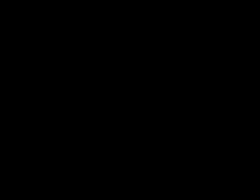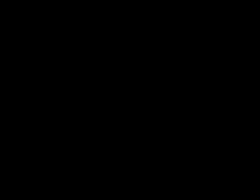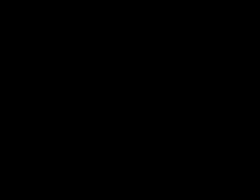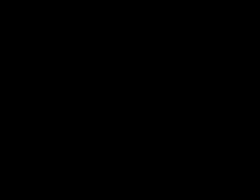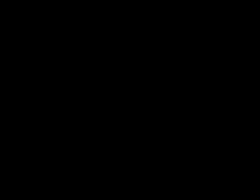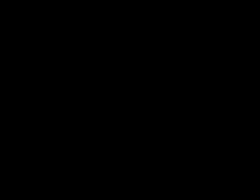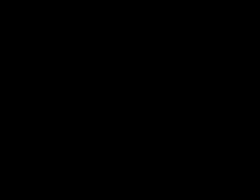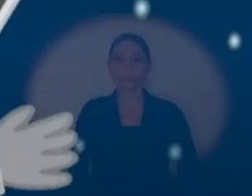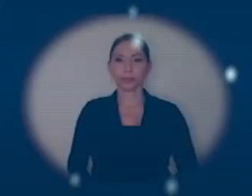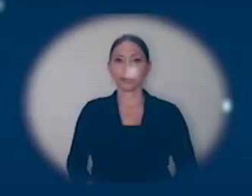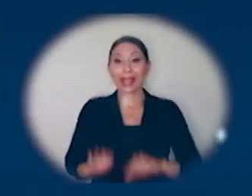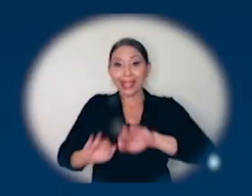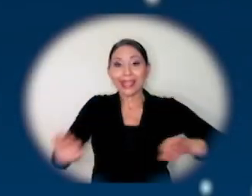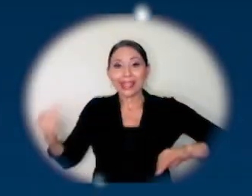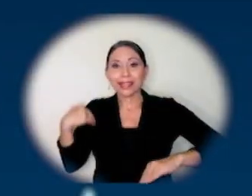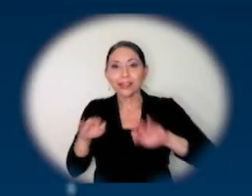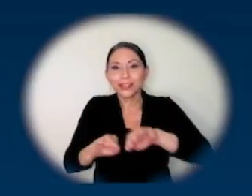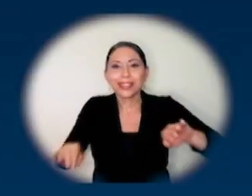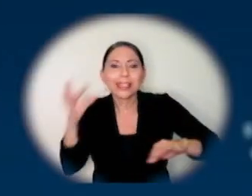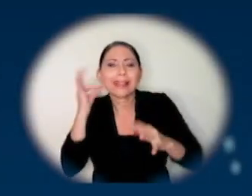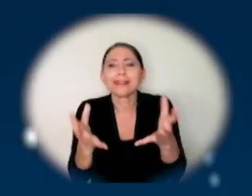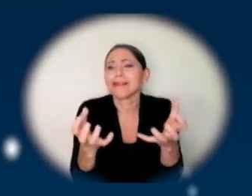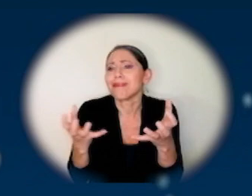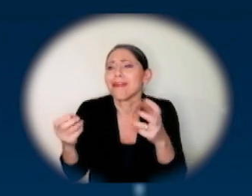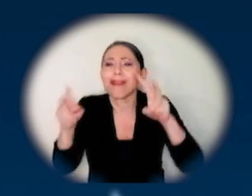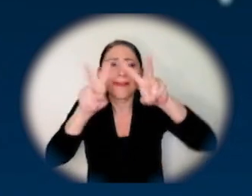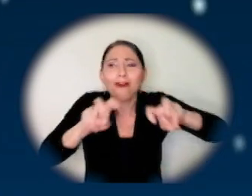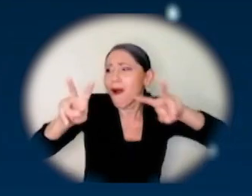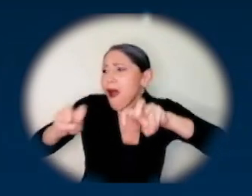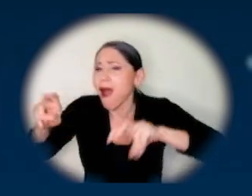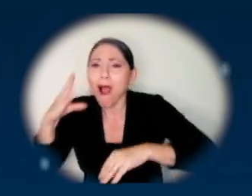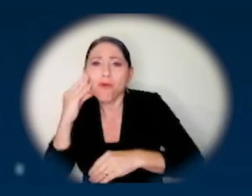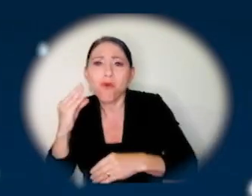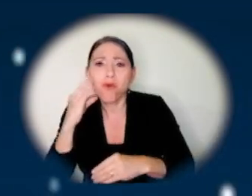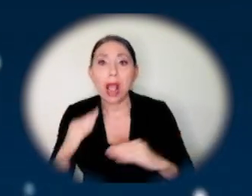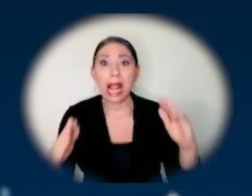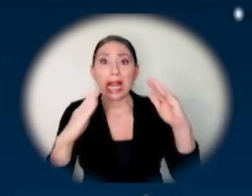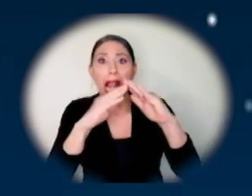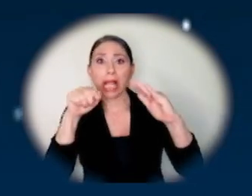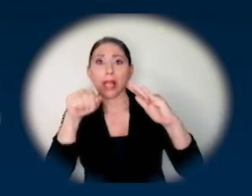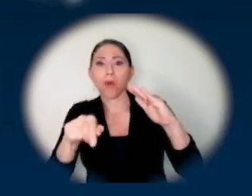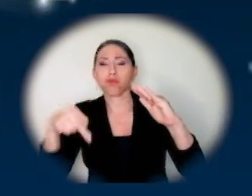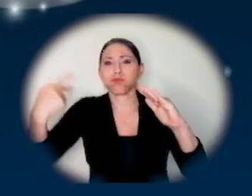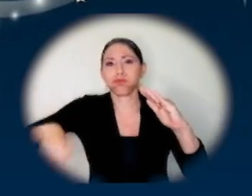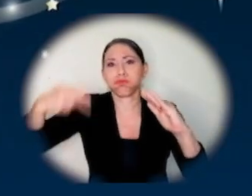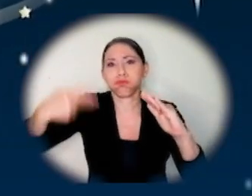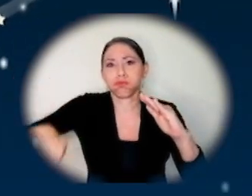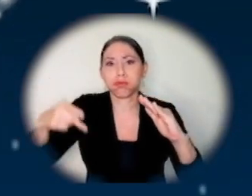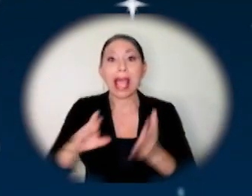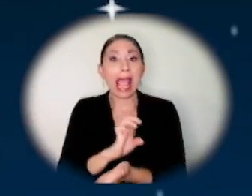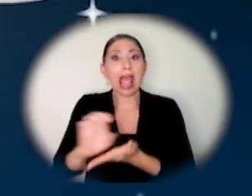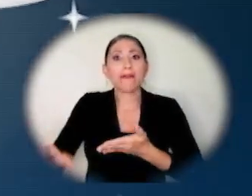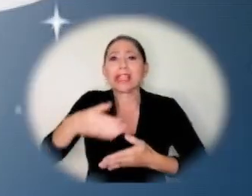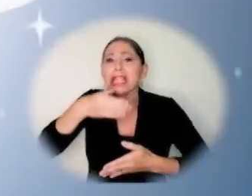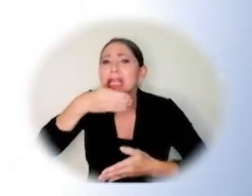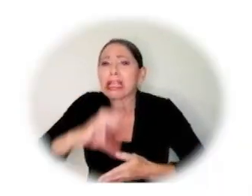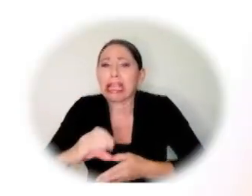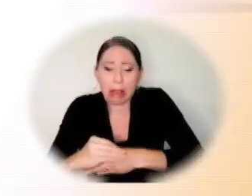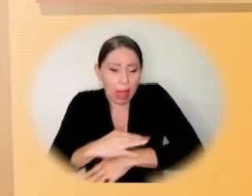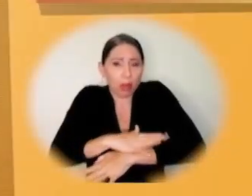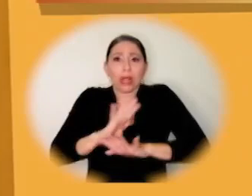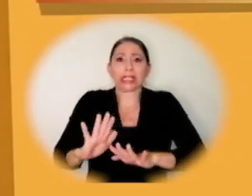Rica Televisión. Los niños y niñas desean explorar el mundo y en la casa puede ser peligroso. Evite quemaduras,